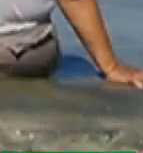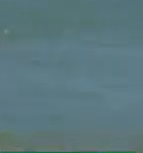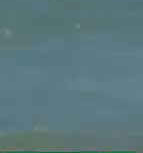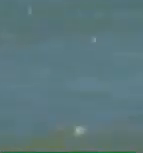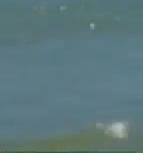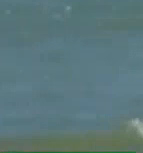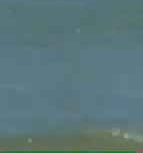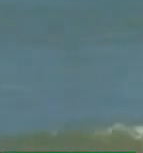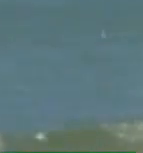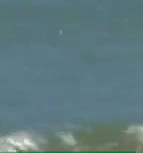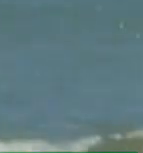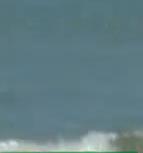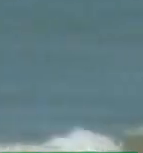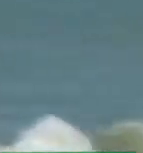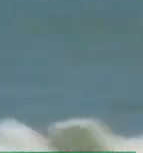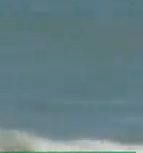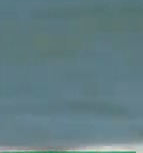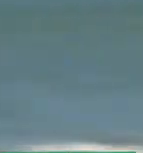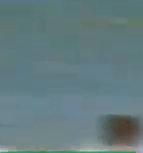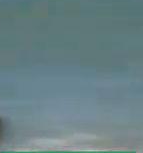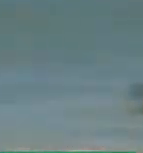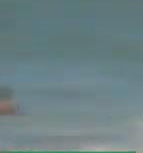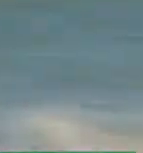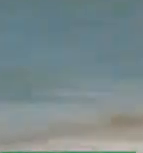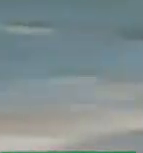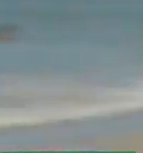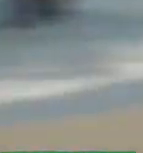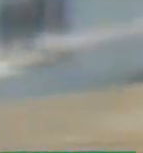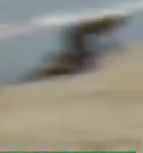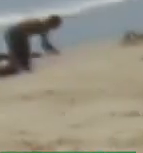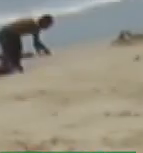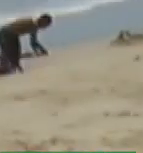citadino, Playas es una excelente opción.